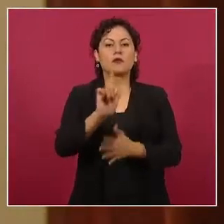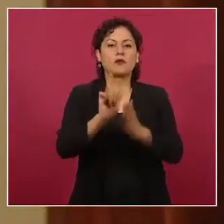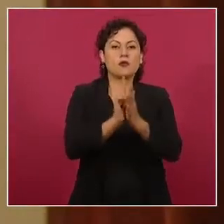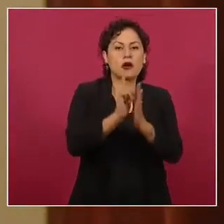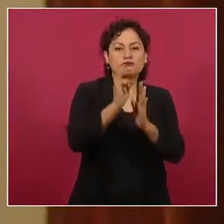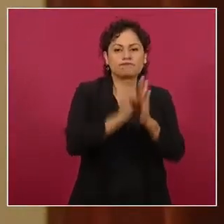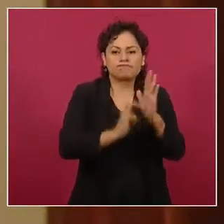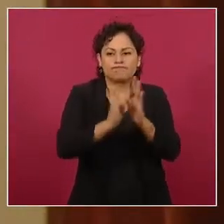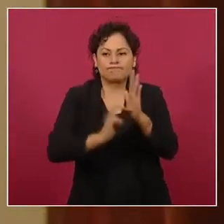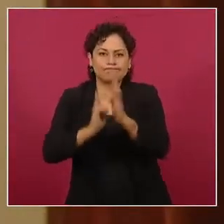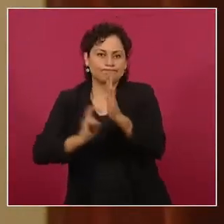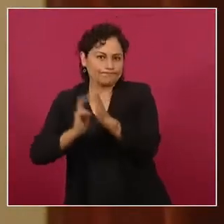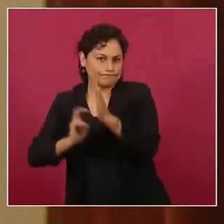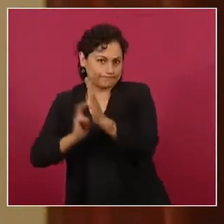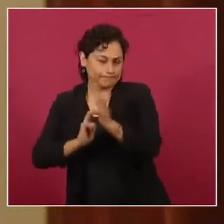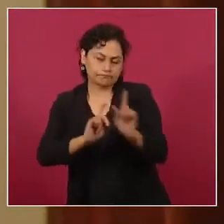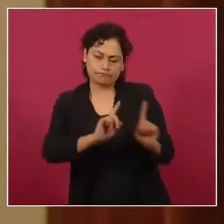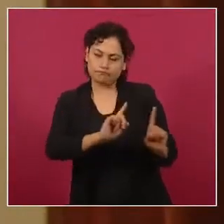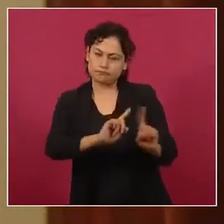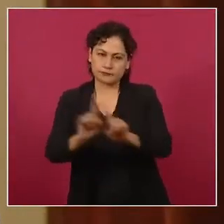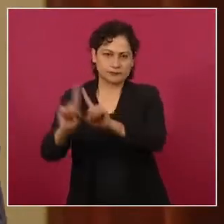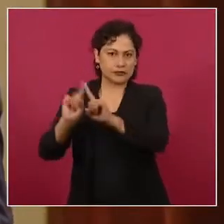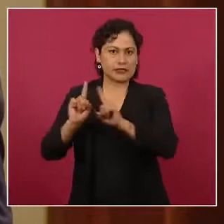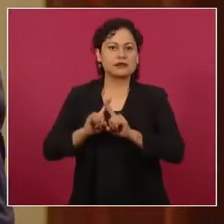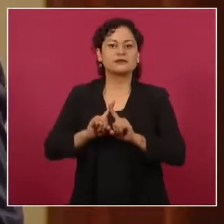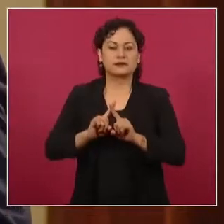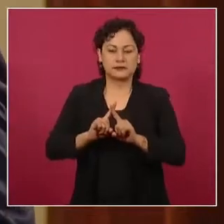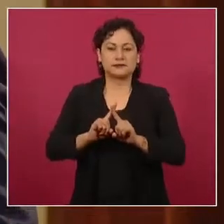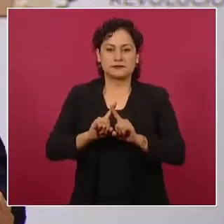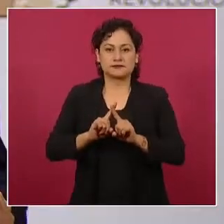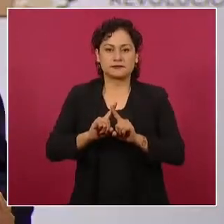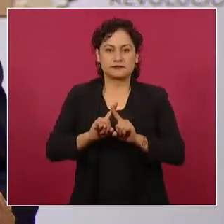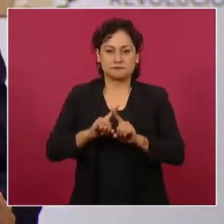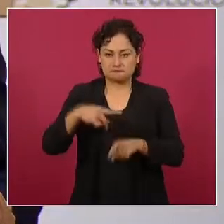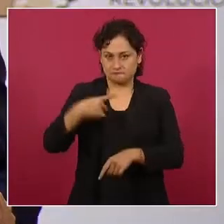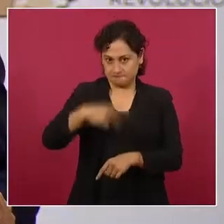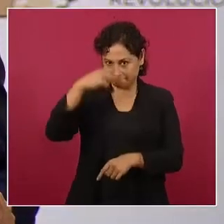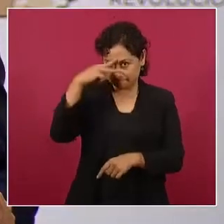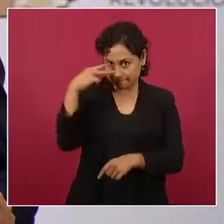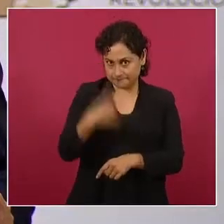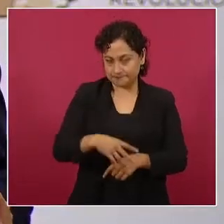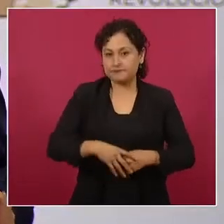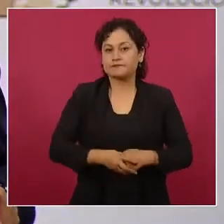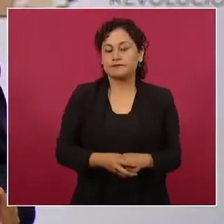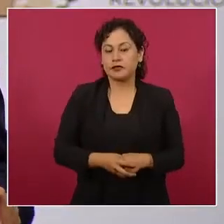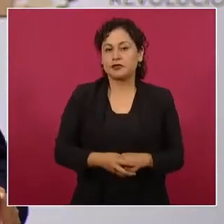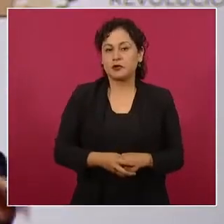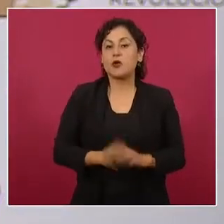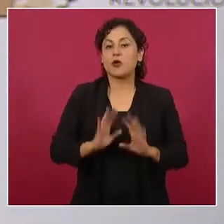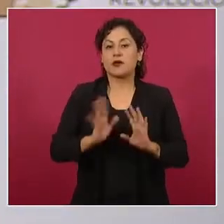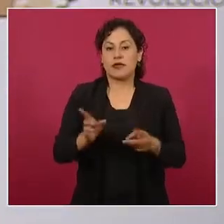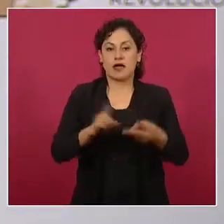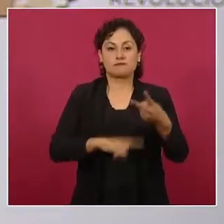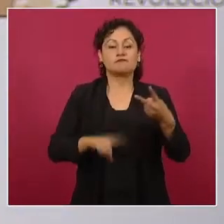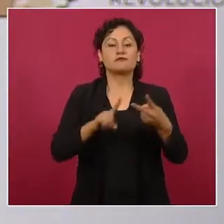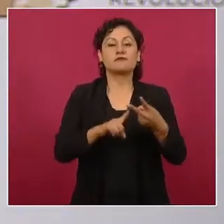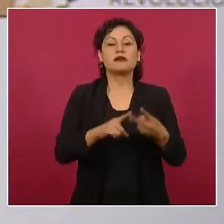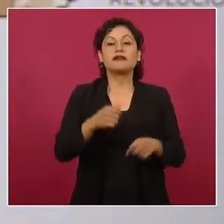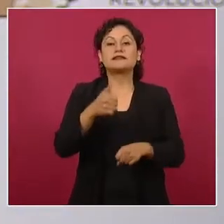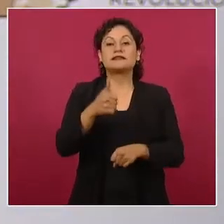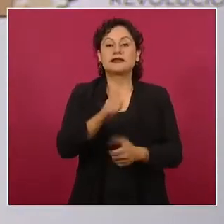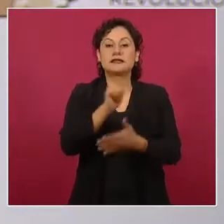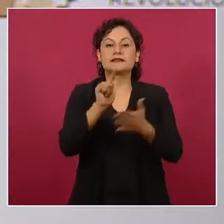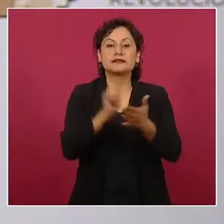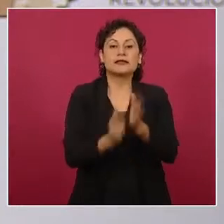diversas leyes del andamiaje institucional legal de nuestro país, generamos 6 nuevas leyes